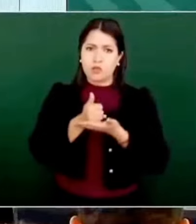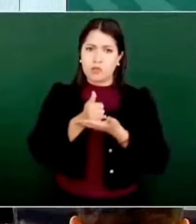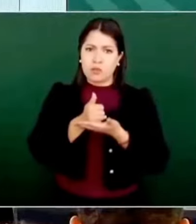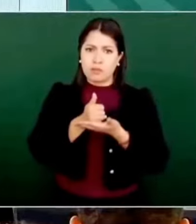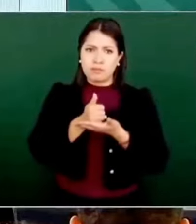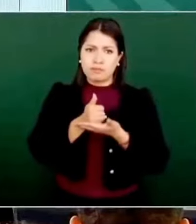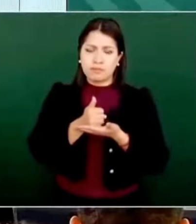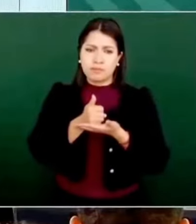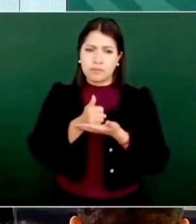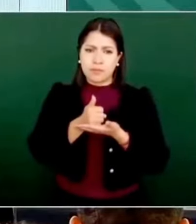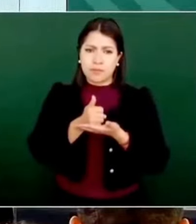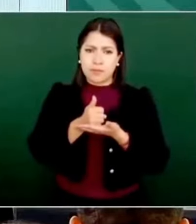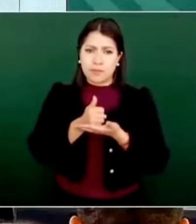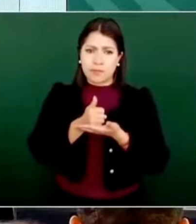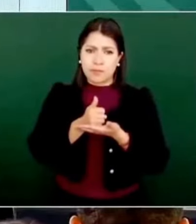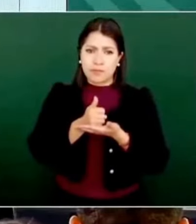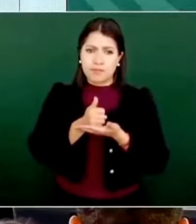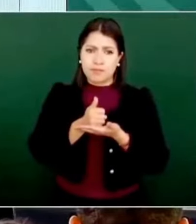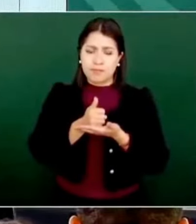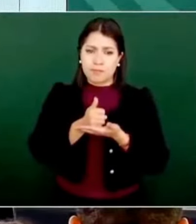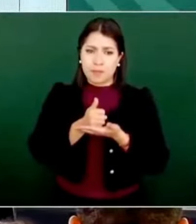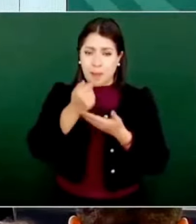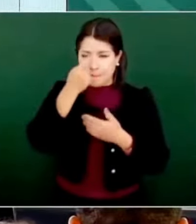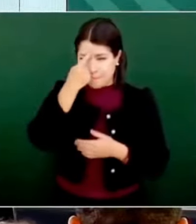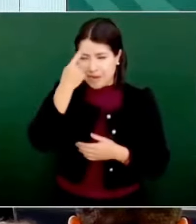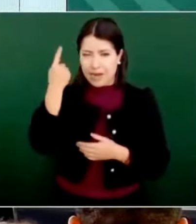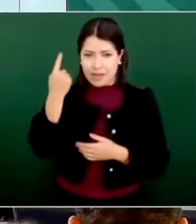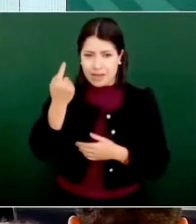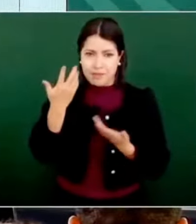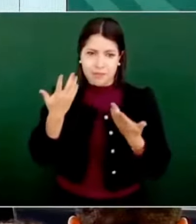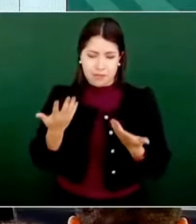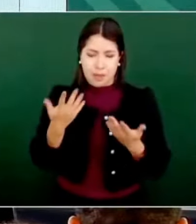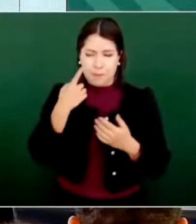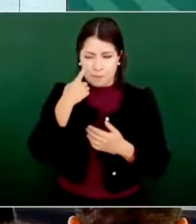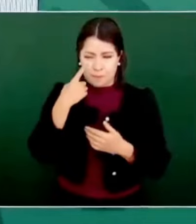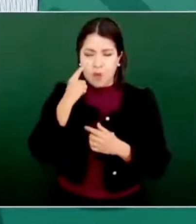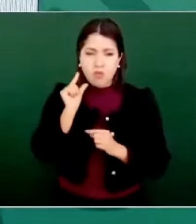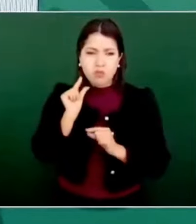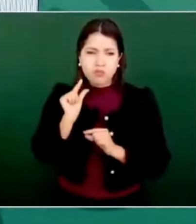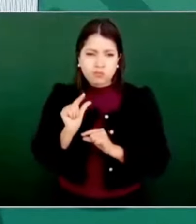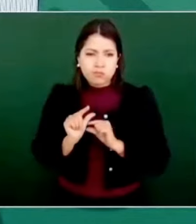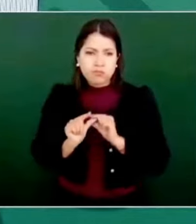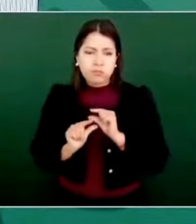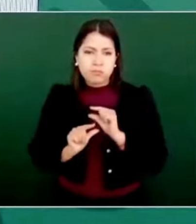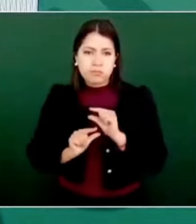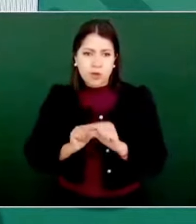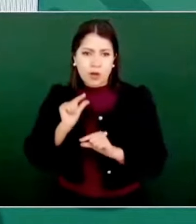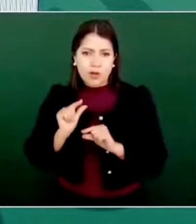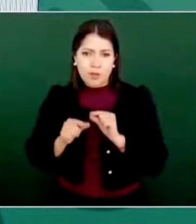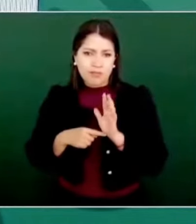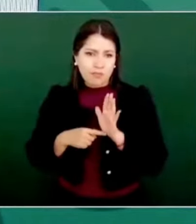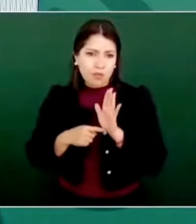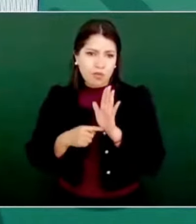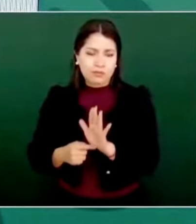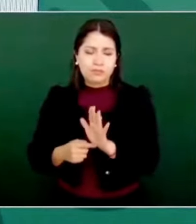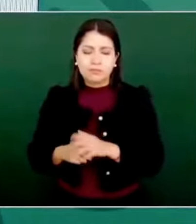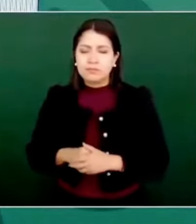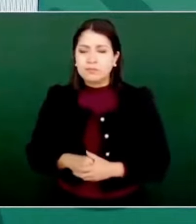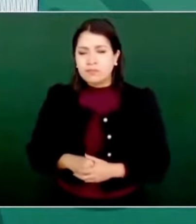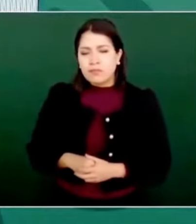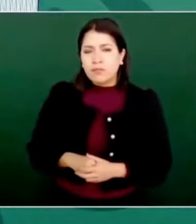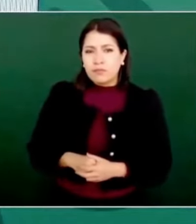contribuye posteriormente y Esto va a ir poco a poco este saliendo a